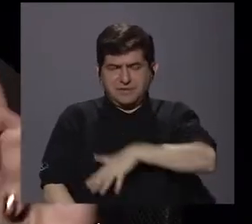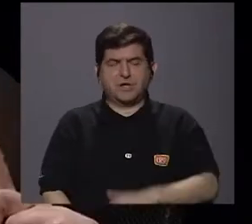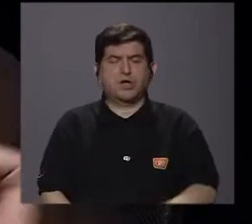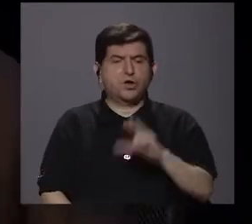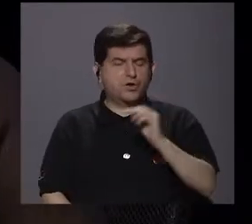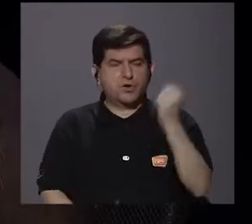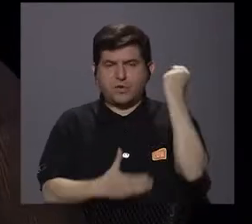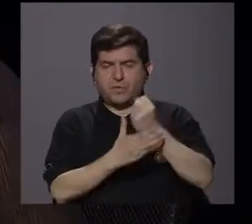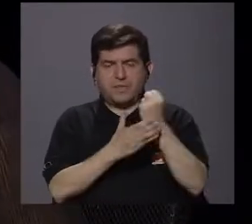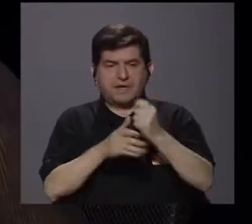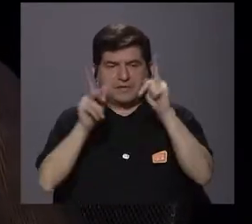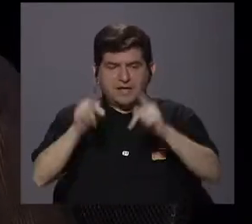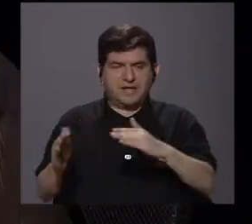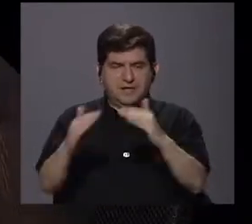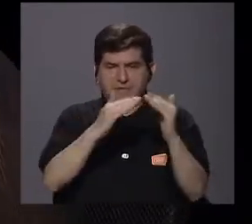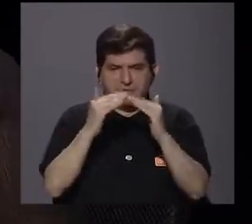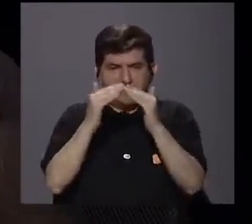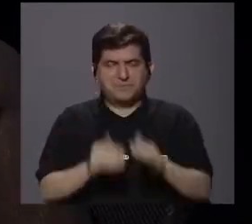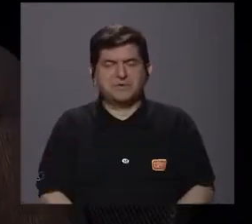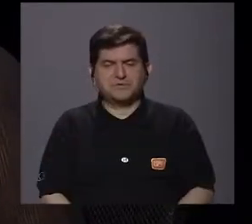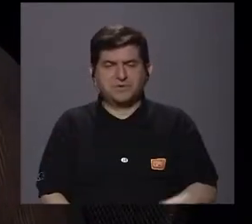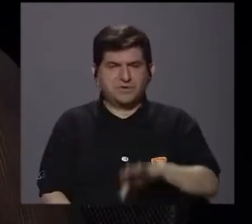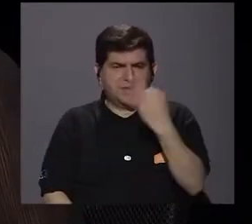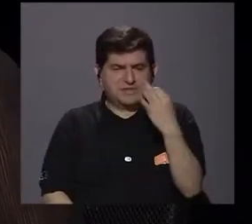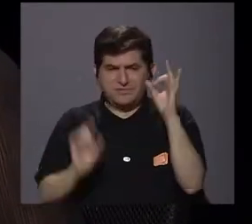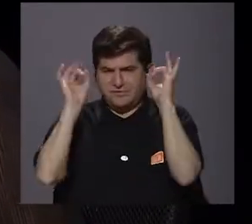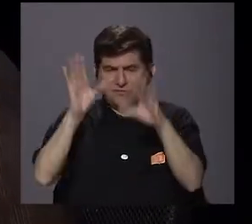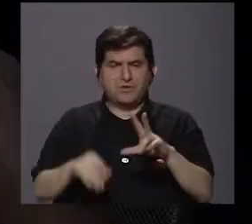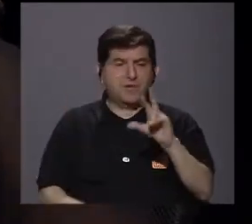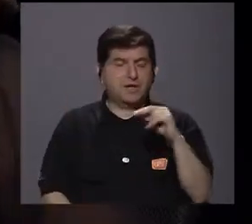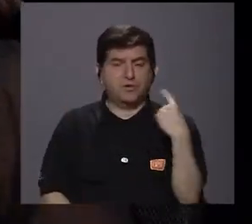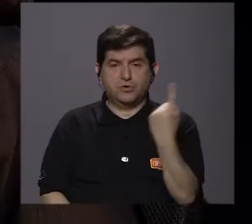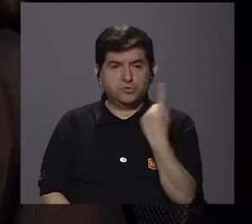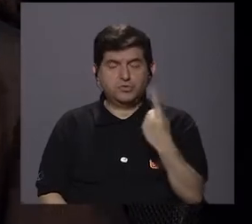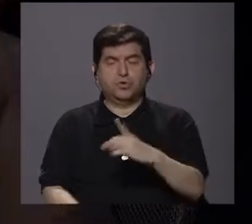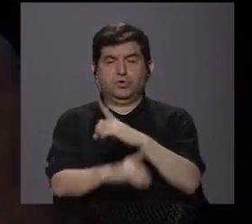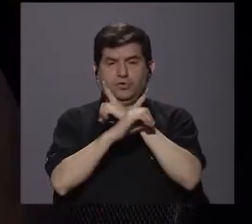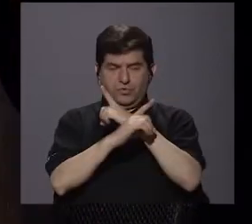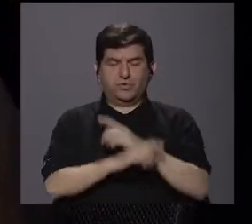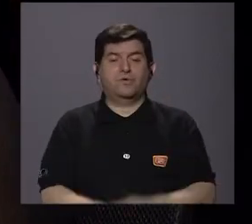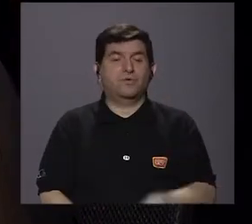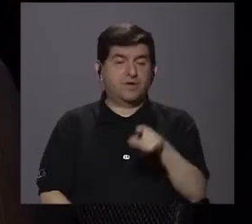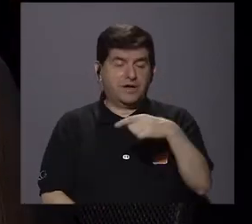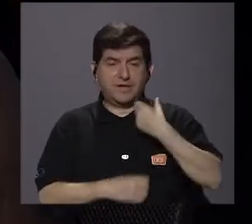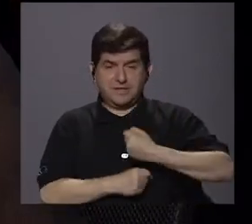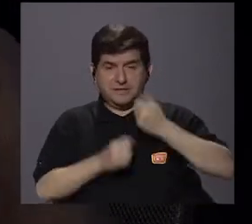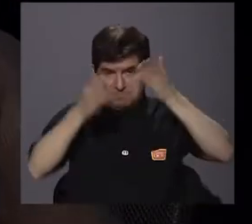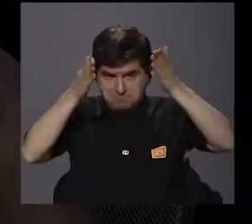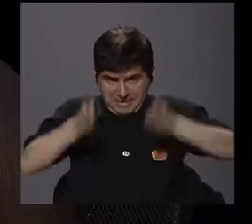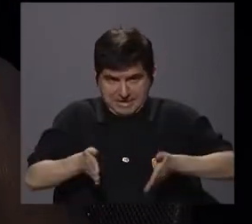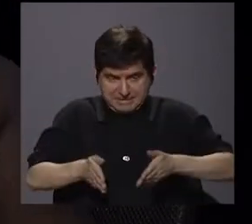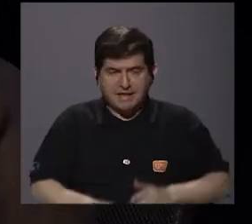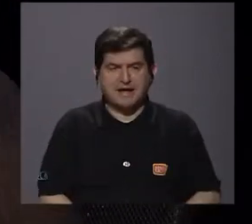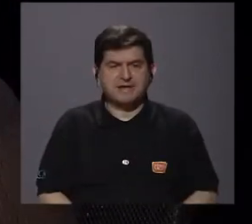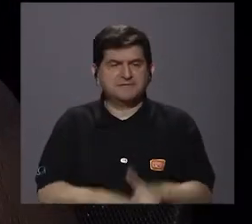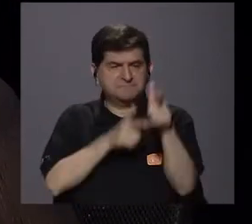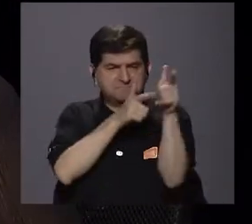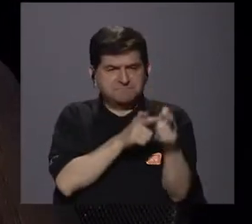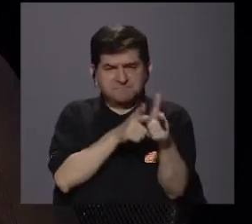a sangre fría, que lo que hace es defenderse, estos militares